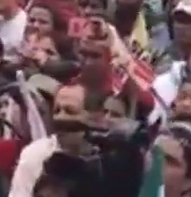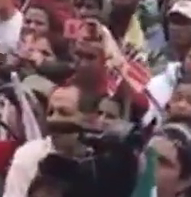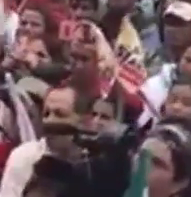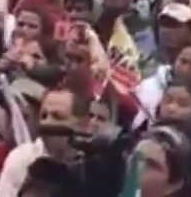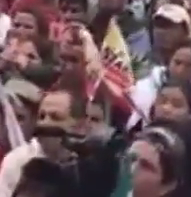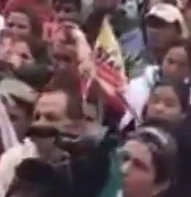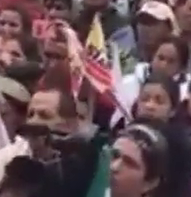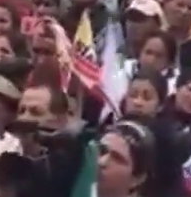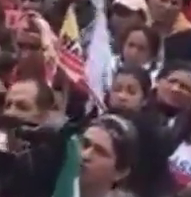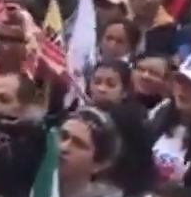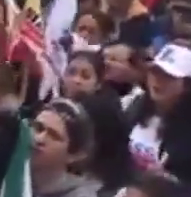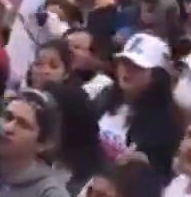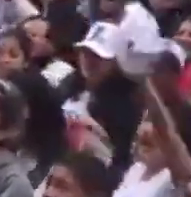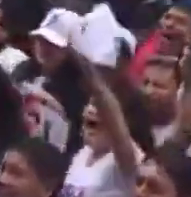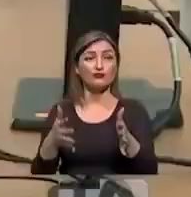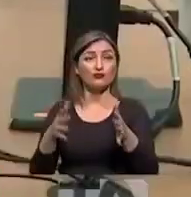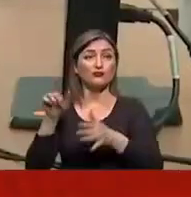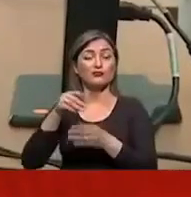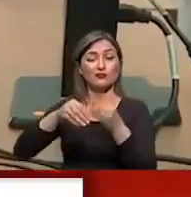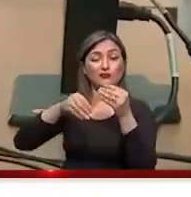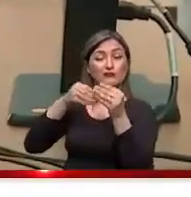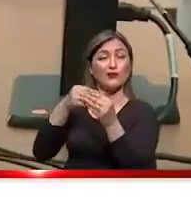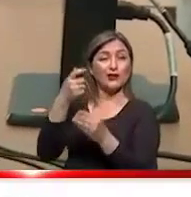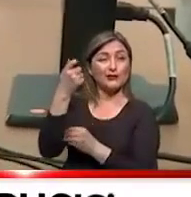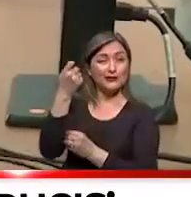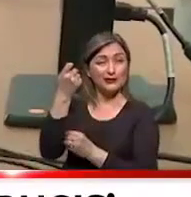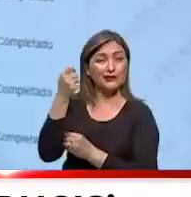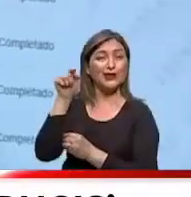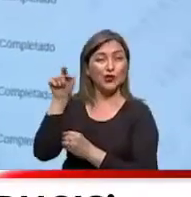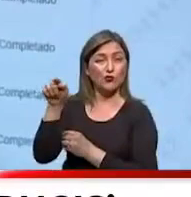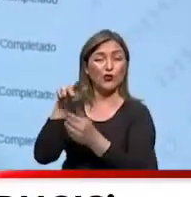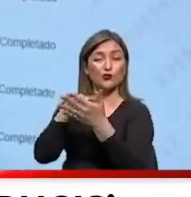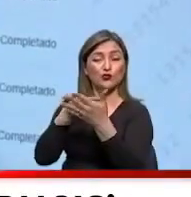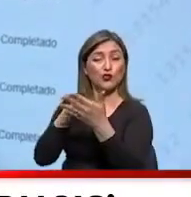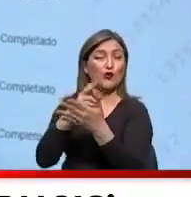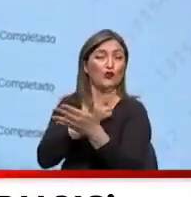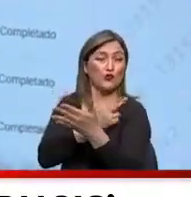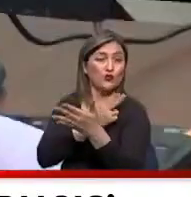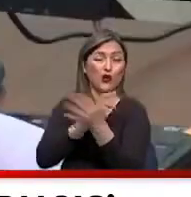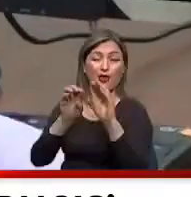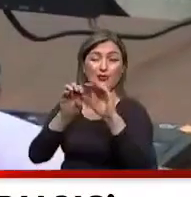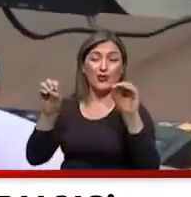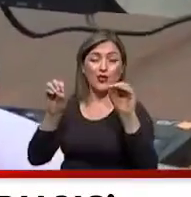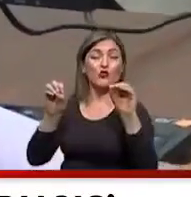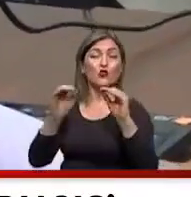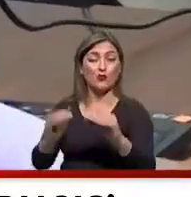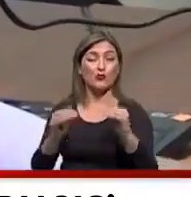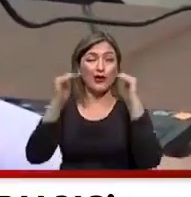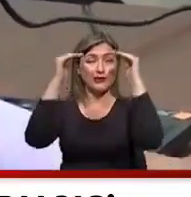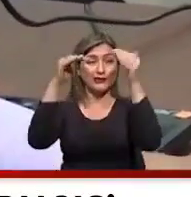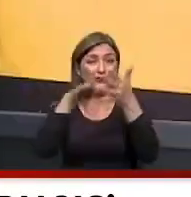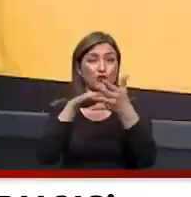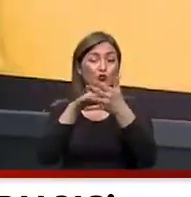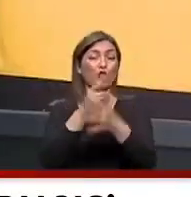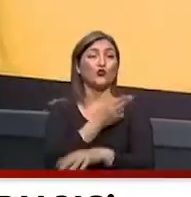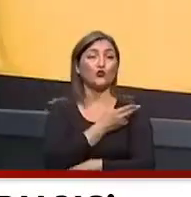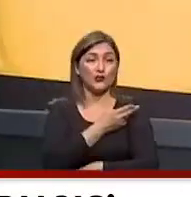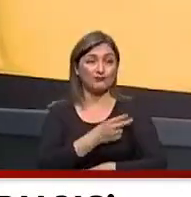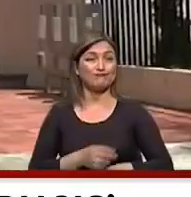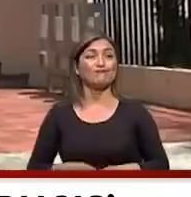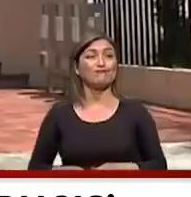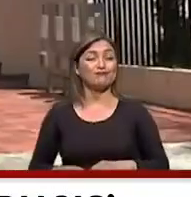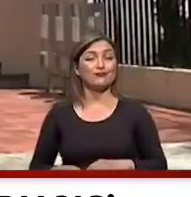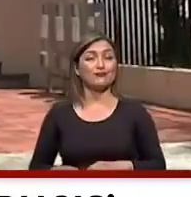cerrar la CENESID! Pero en su lugar, lo que eliminó fue la prueba Transformar y que sea cada